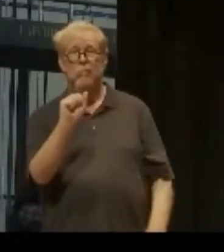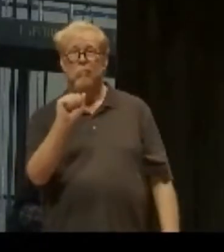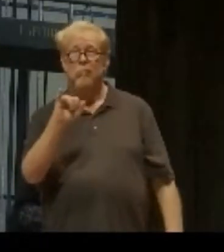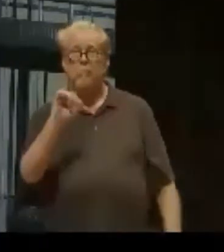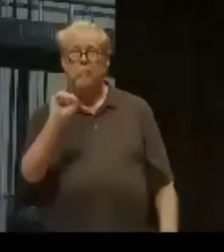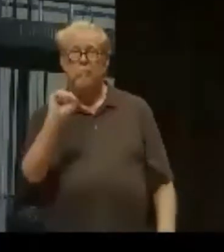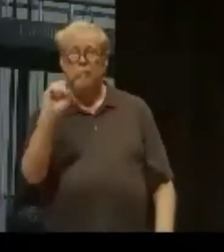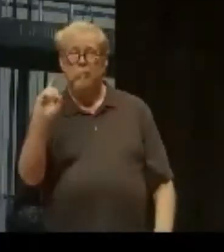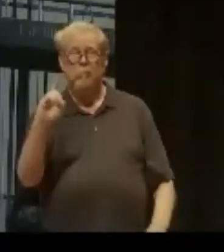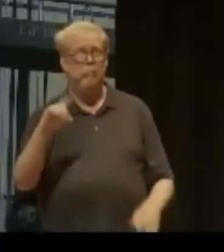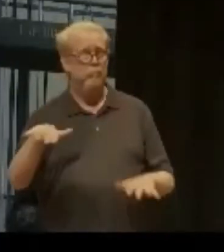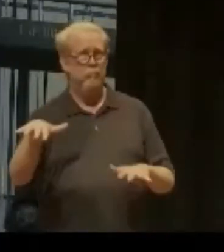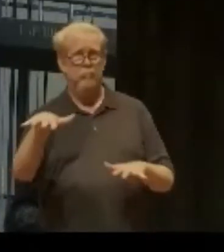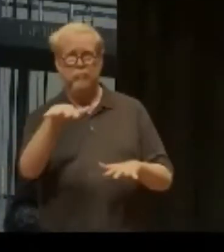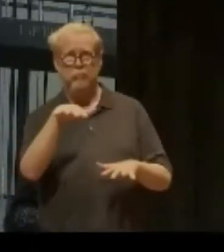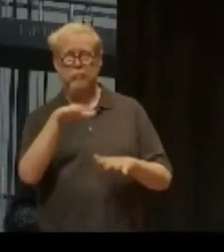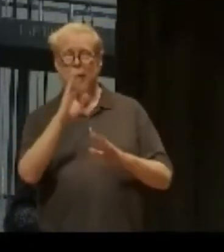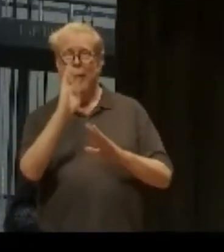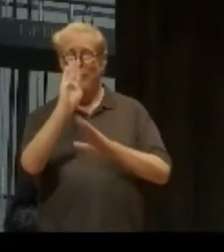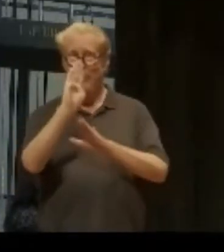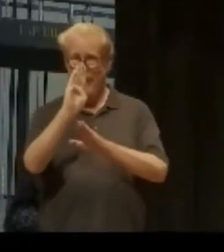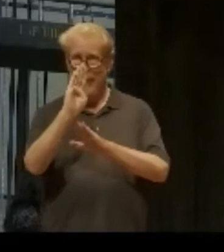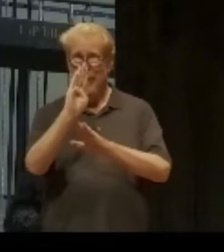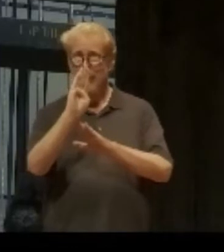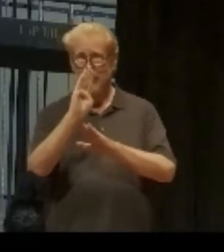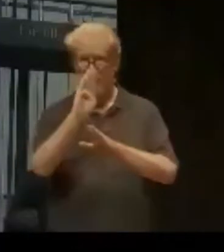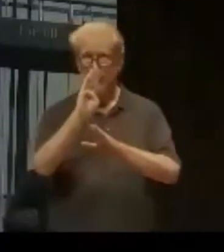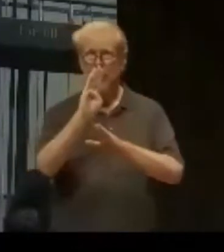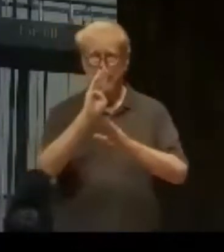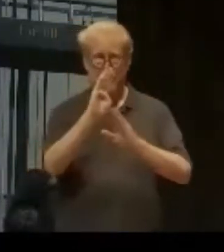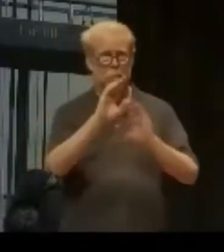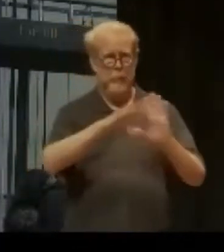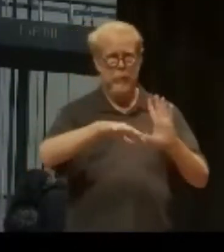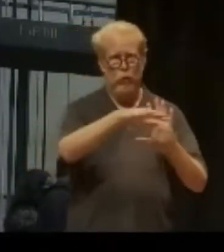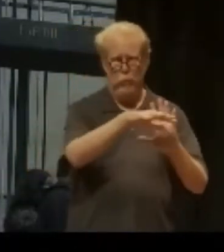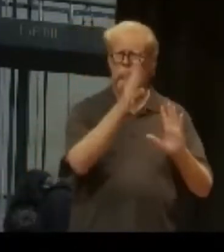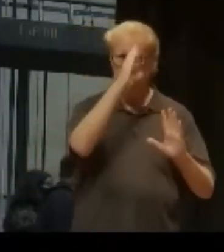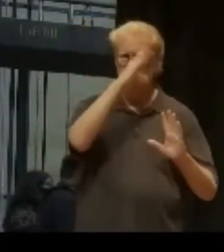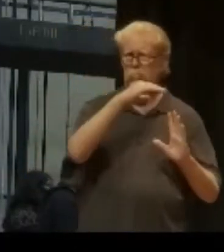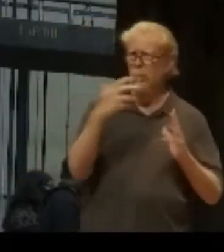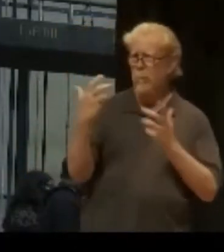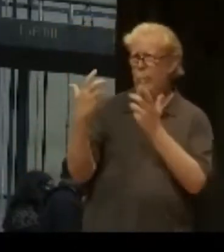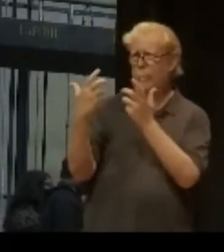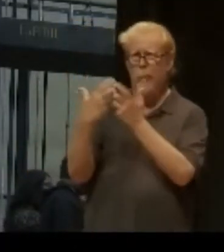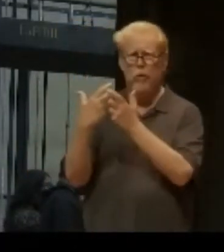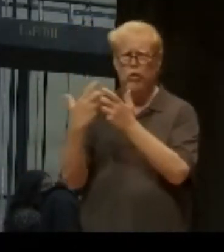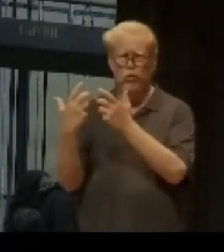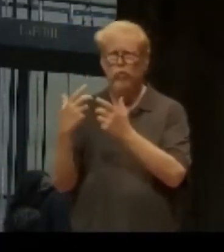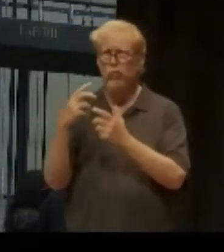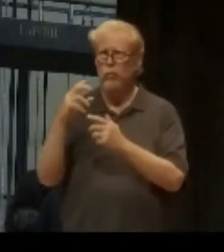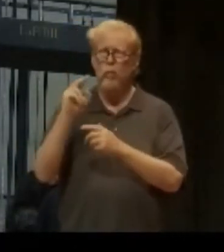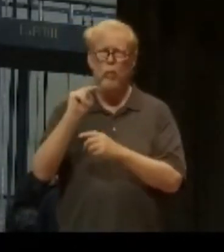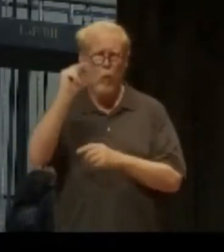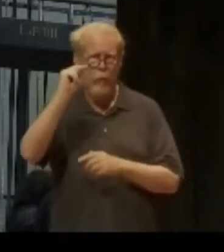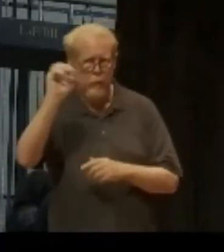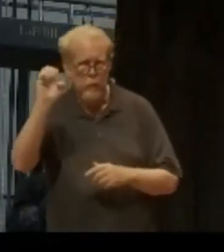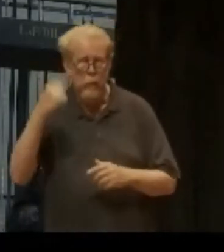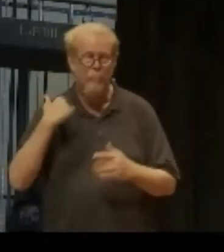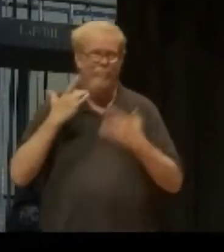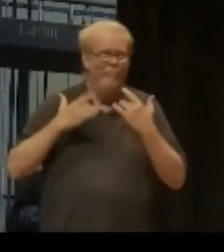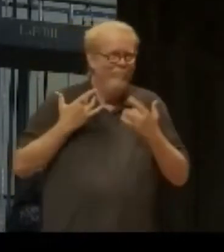Mike Morath y dijo, San Antonio ISD es un distrito ahora B. Ya sabíamos eso porque habíamos estado haciendo proyecciones y